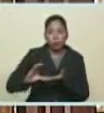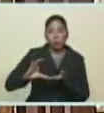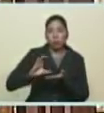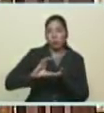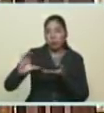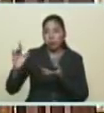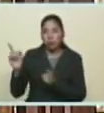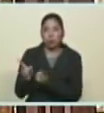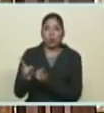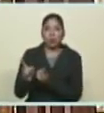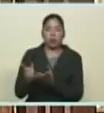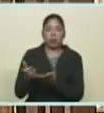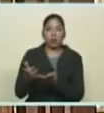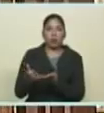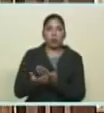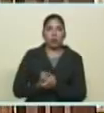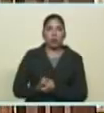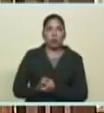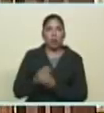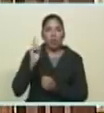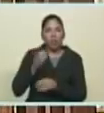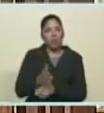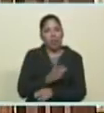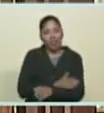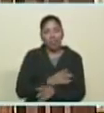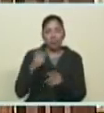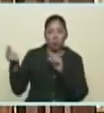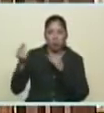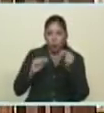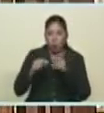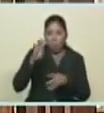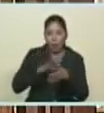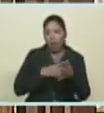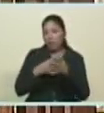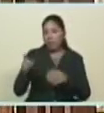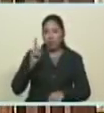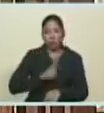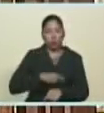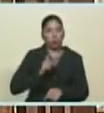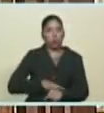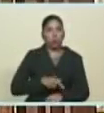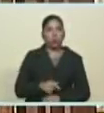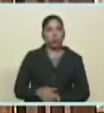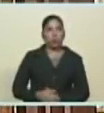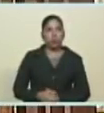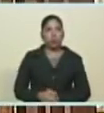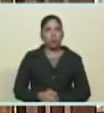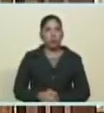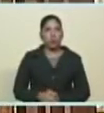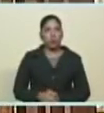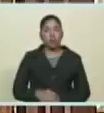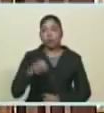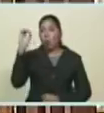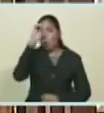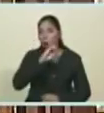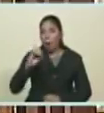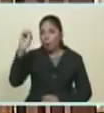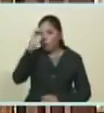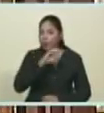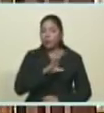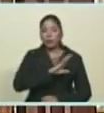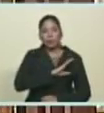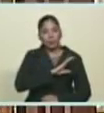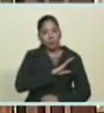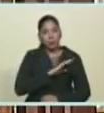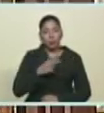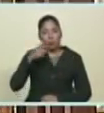estratégico. El plan estratégico que ordena la marcha, que ordena y orienta la opinión pública regional